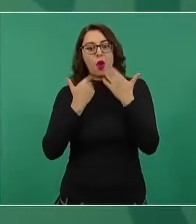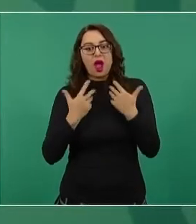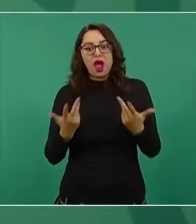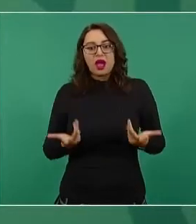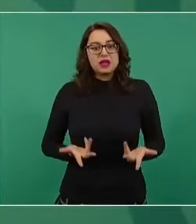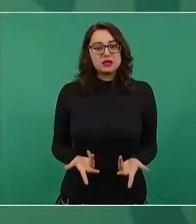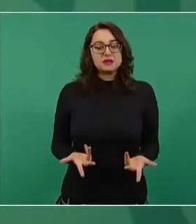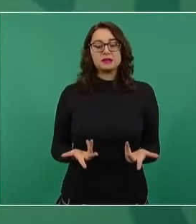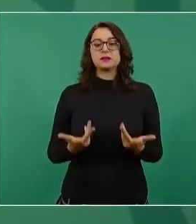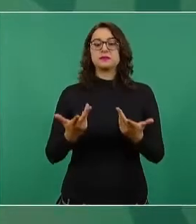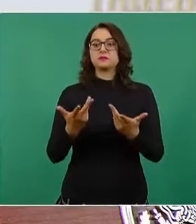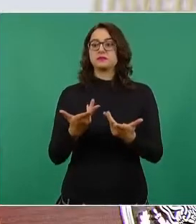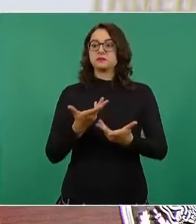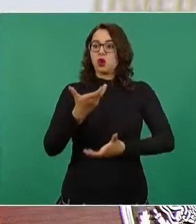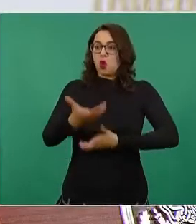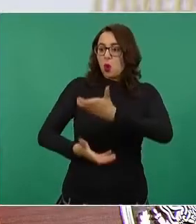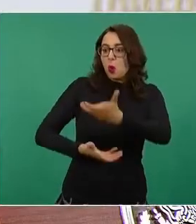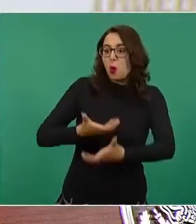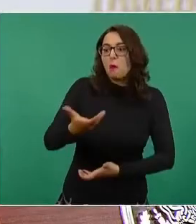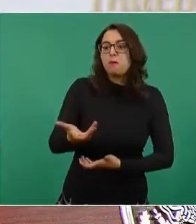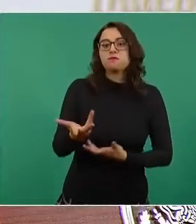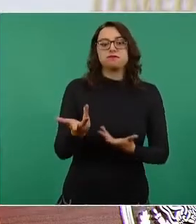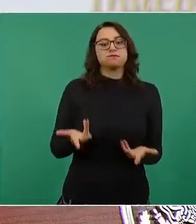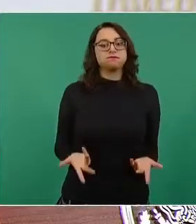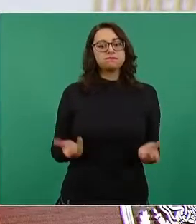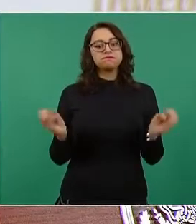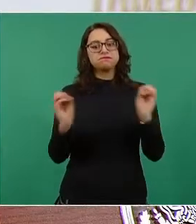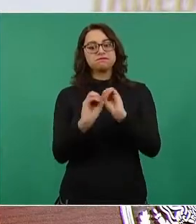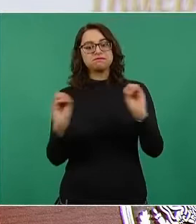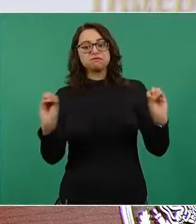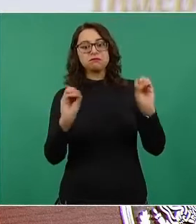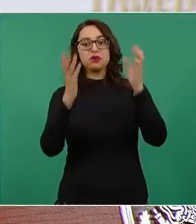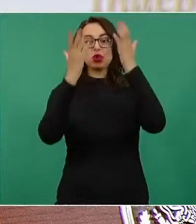no se promueve el comercio.